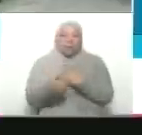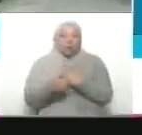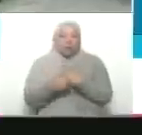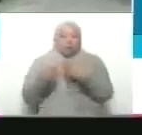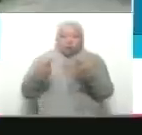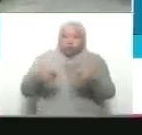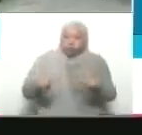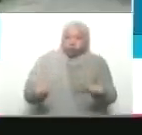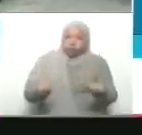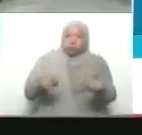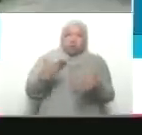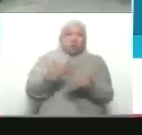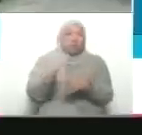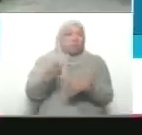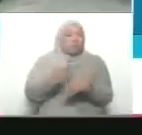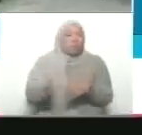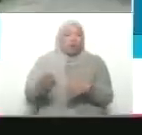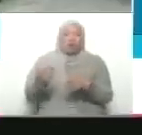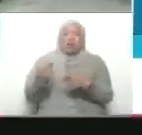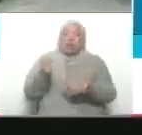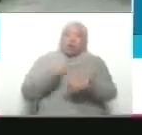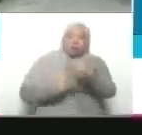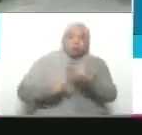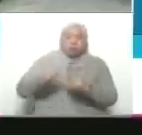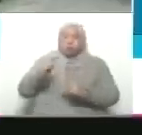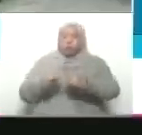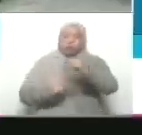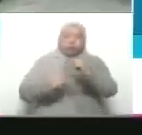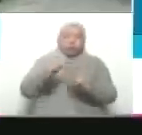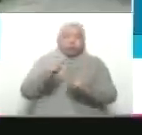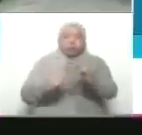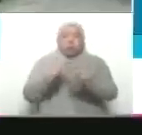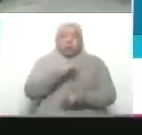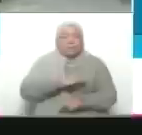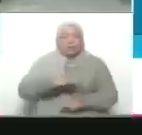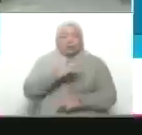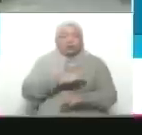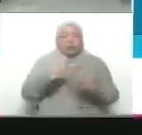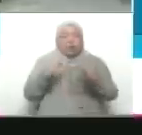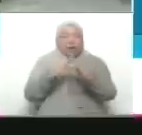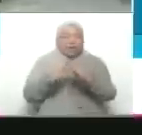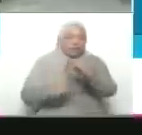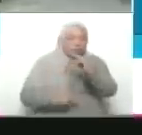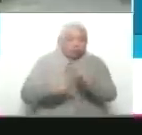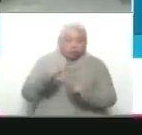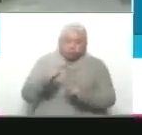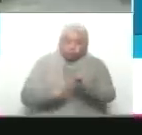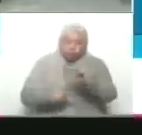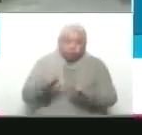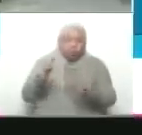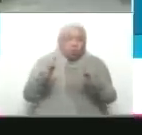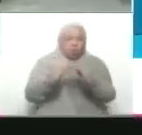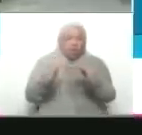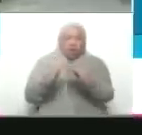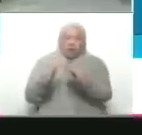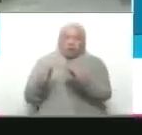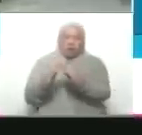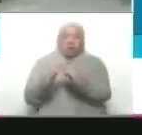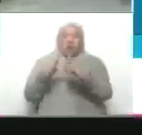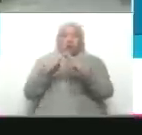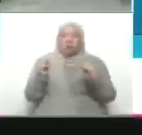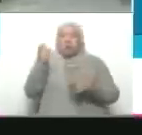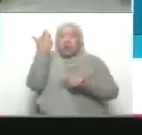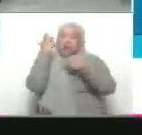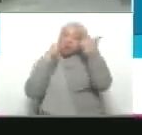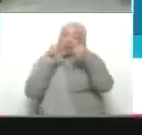bloqueo sanciones que nos detenga en la gran misión vivienda Venezuela como gran misión creada por